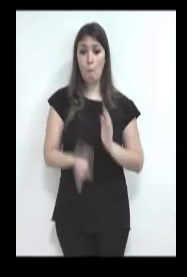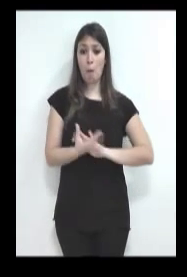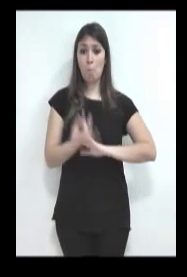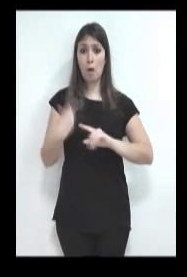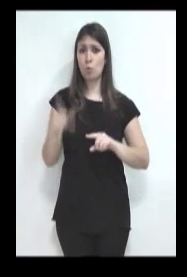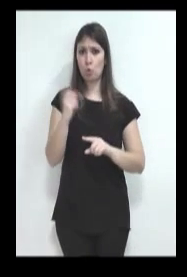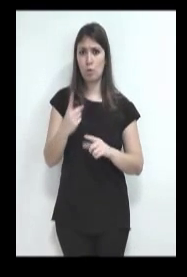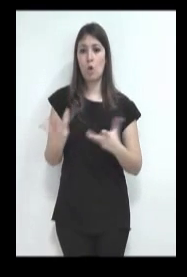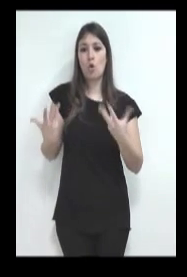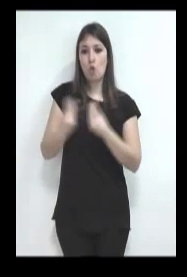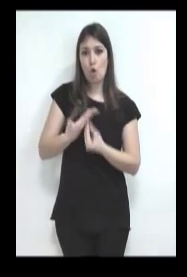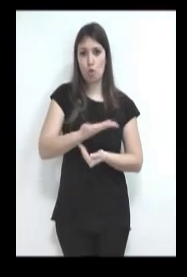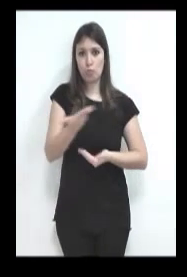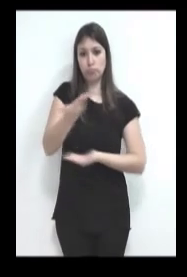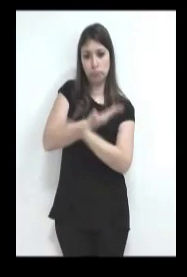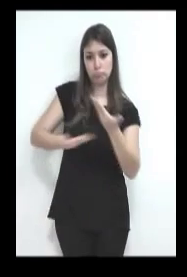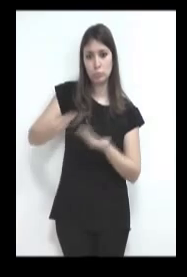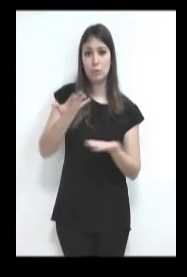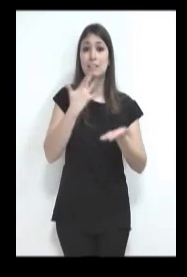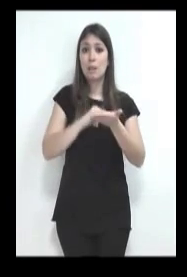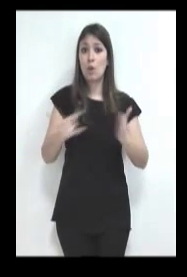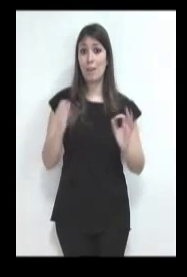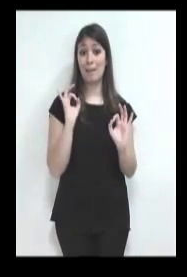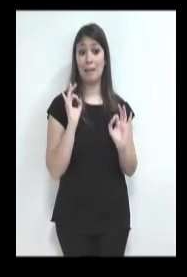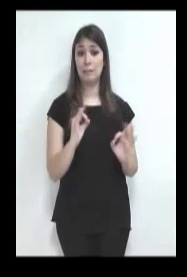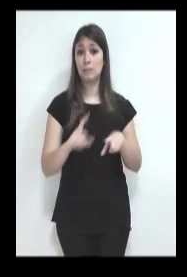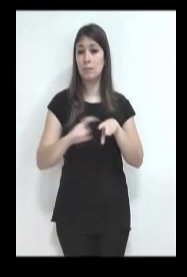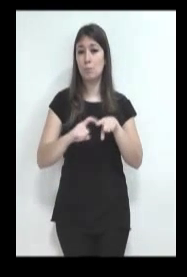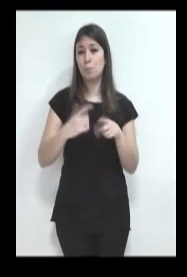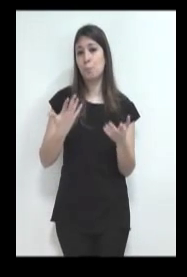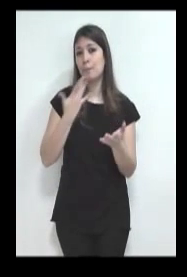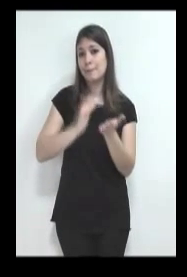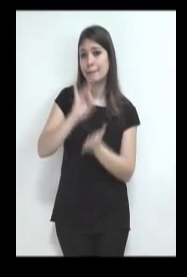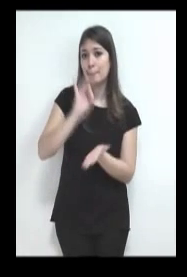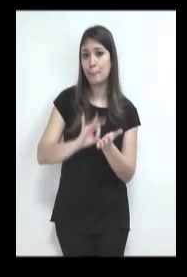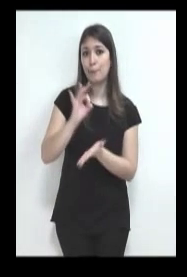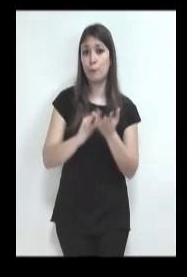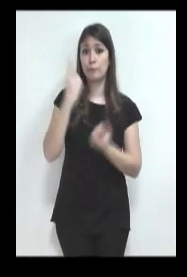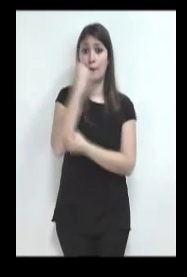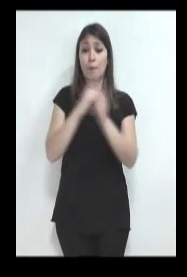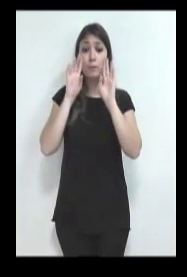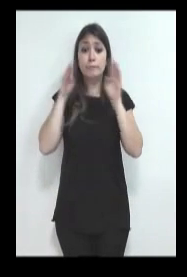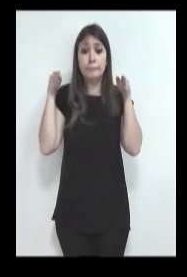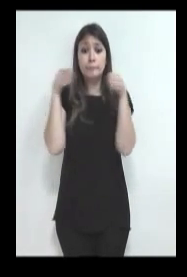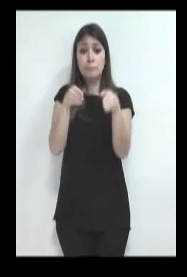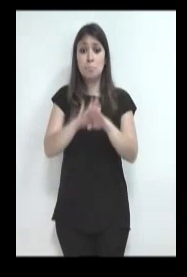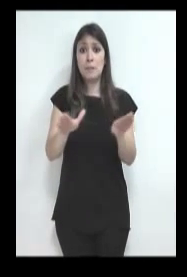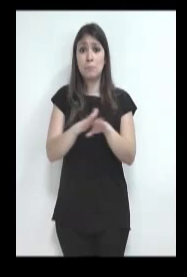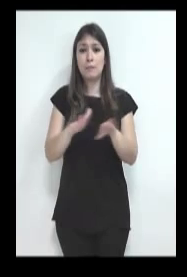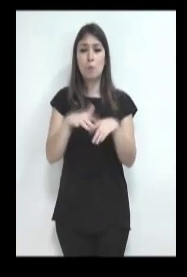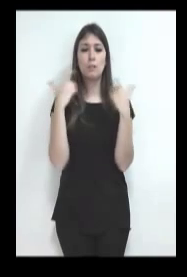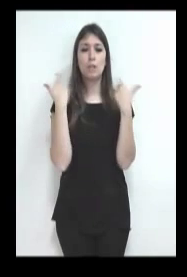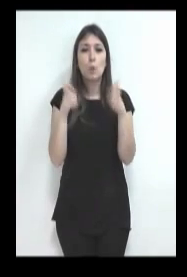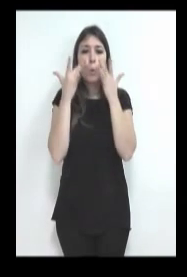que la tecnología no deja de ser la tecnología o este tipo de servicios en los que a veces se centran estas visiones más